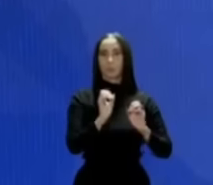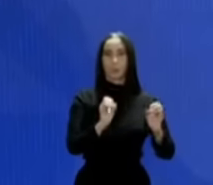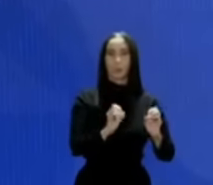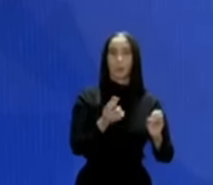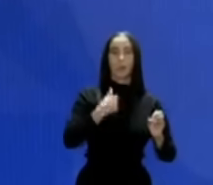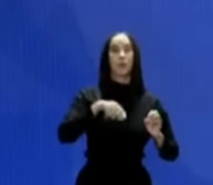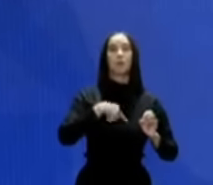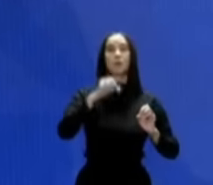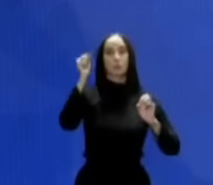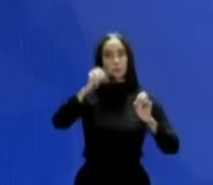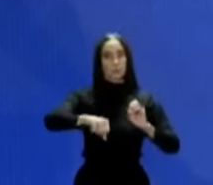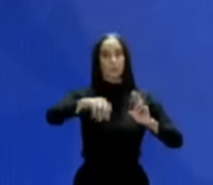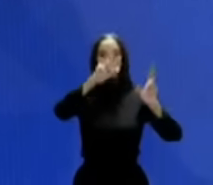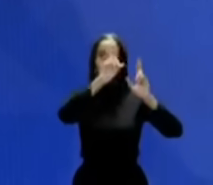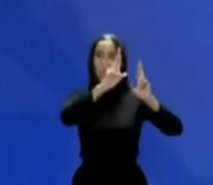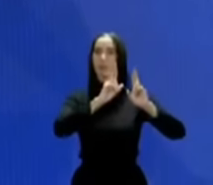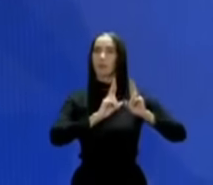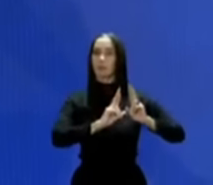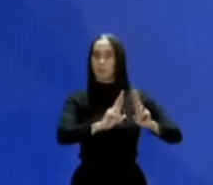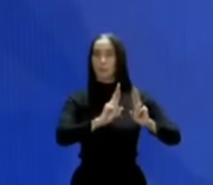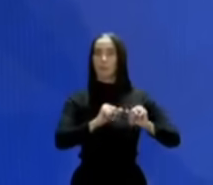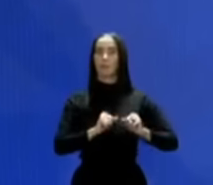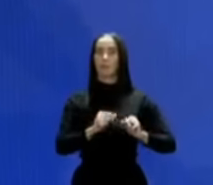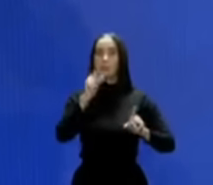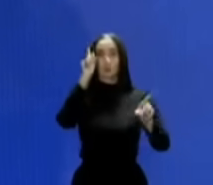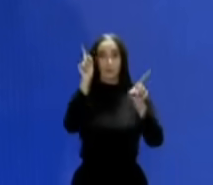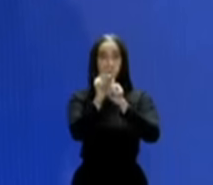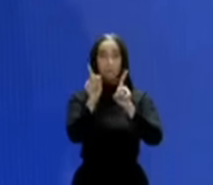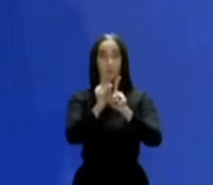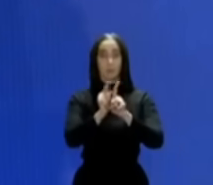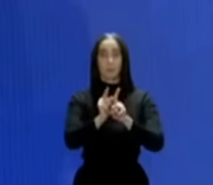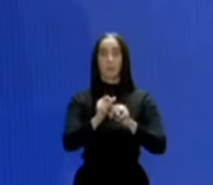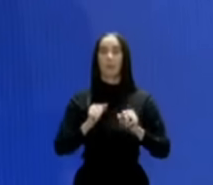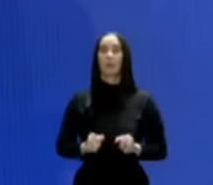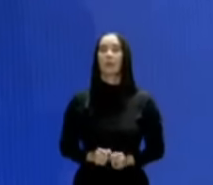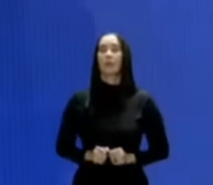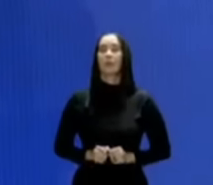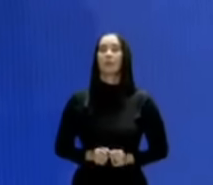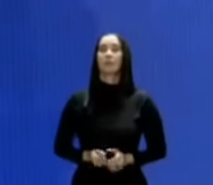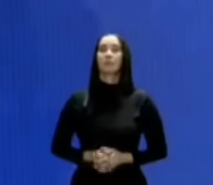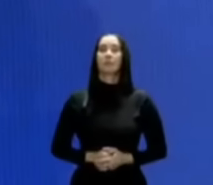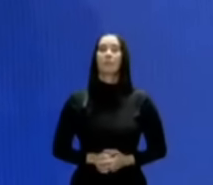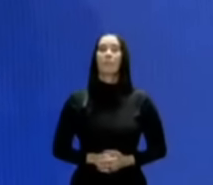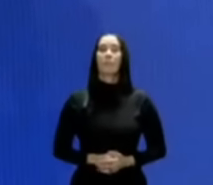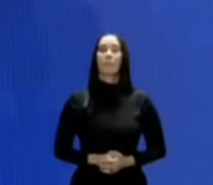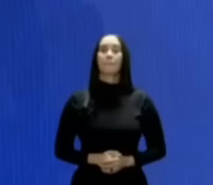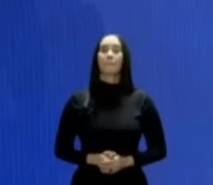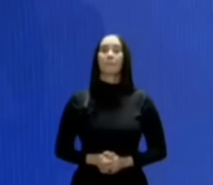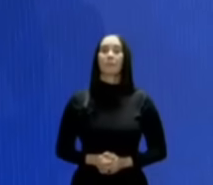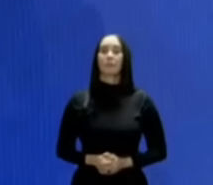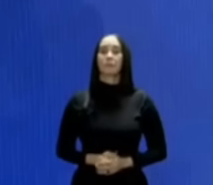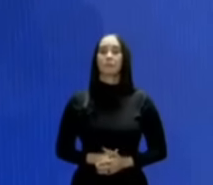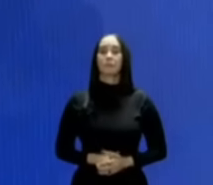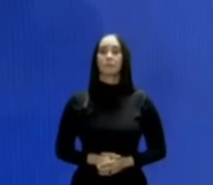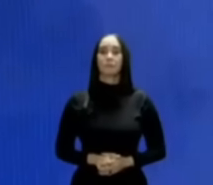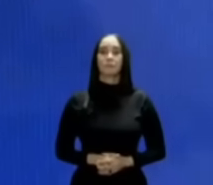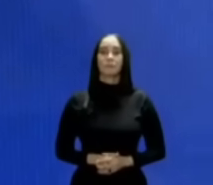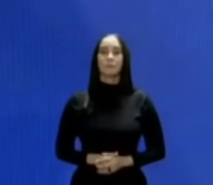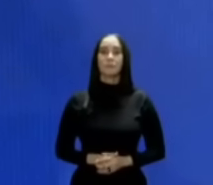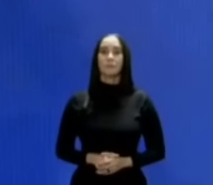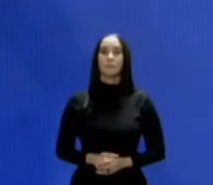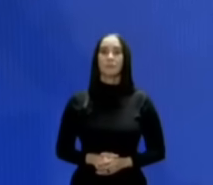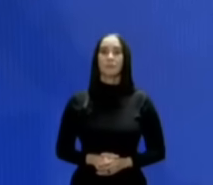porque nosotros sí somos respetuosos de nuestro tratado y de nuestros acuerdos. Después que